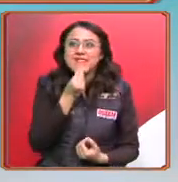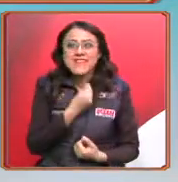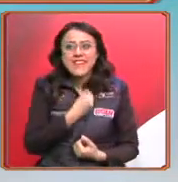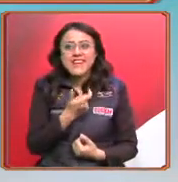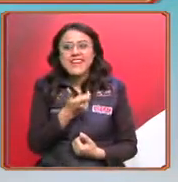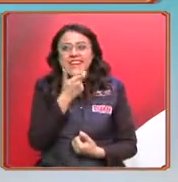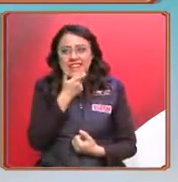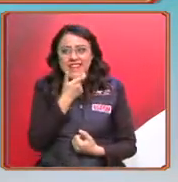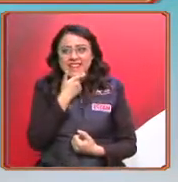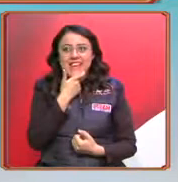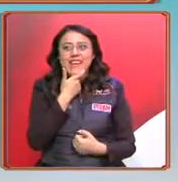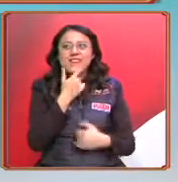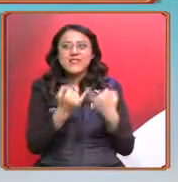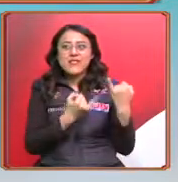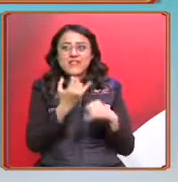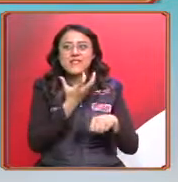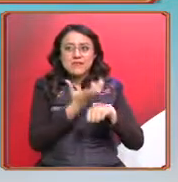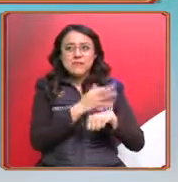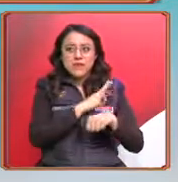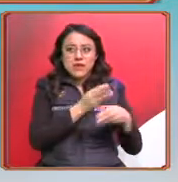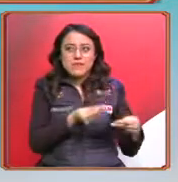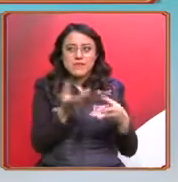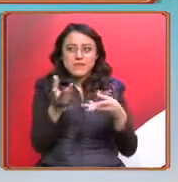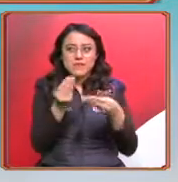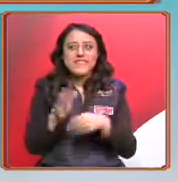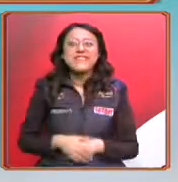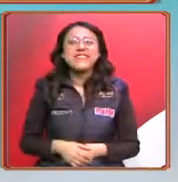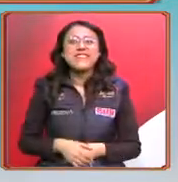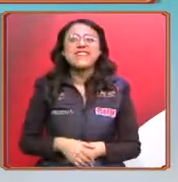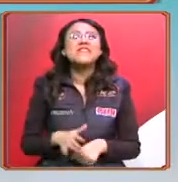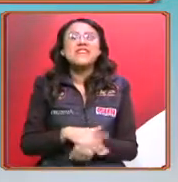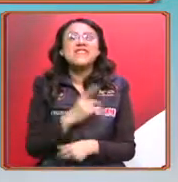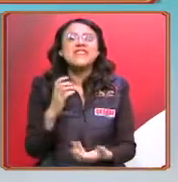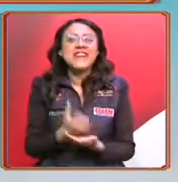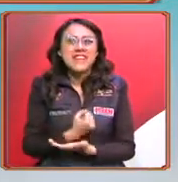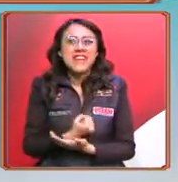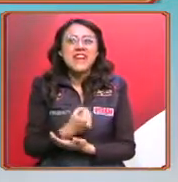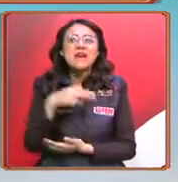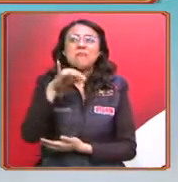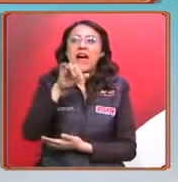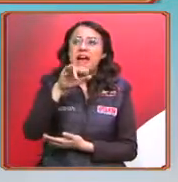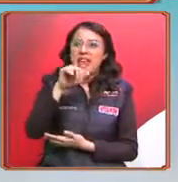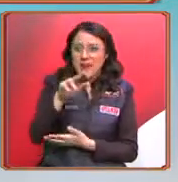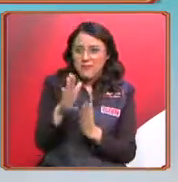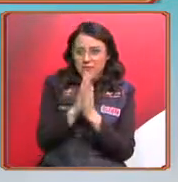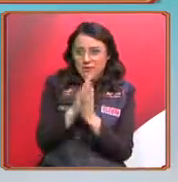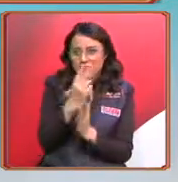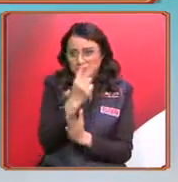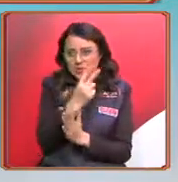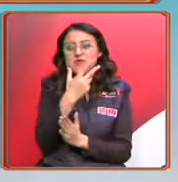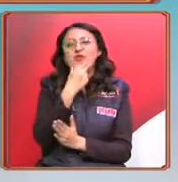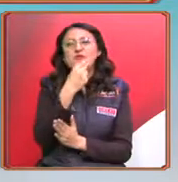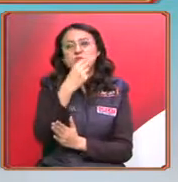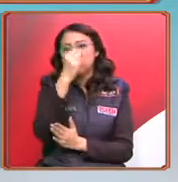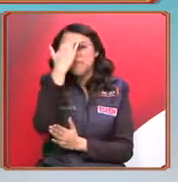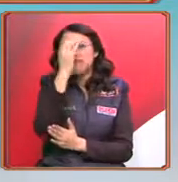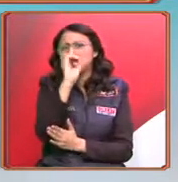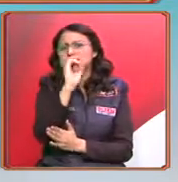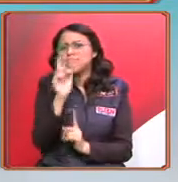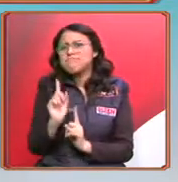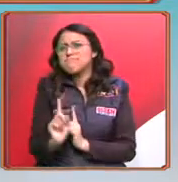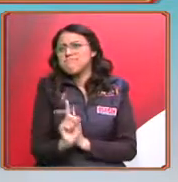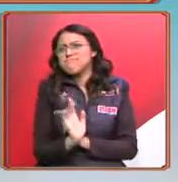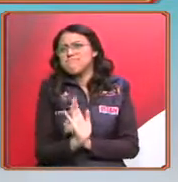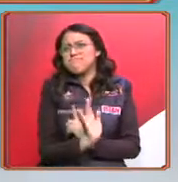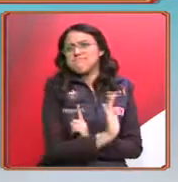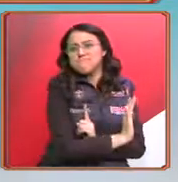juguetes de la América sí se puede entrar. Sí se puede. Oye, Marianita. Dígame, señor. Saca al caballero este desconocido de mi